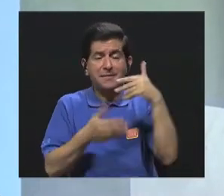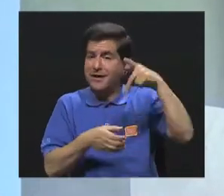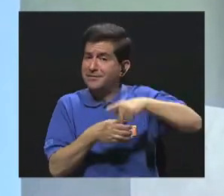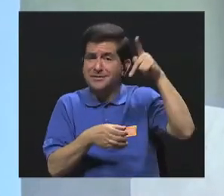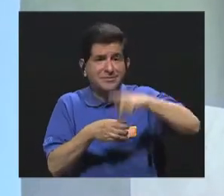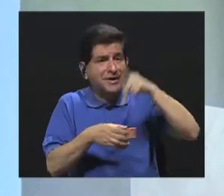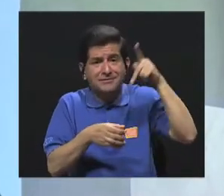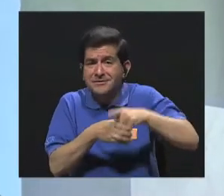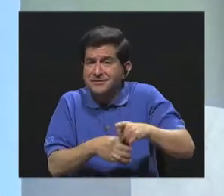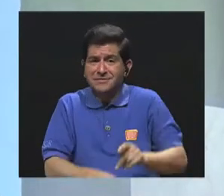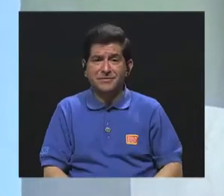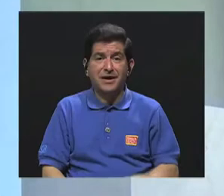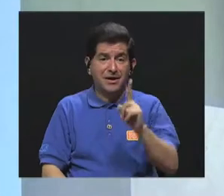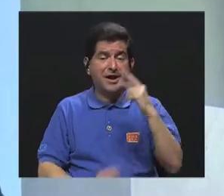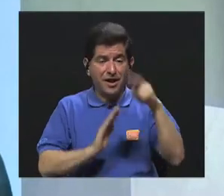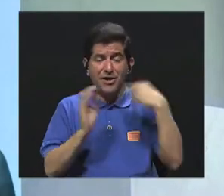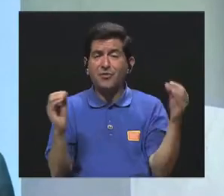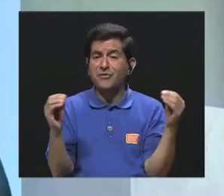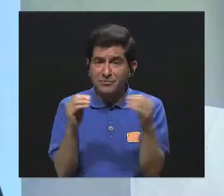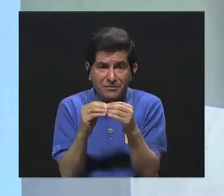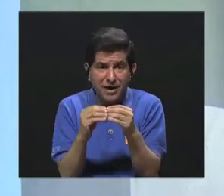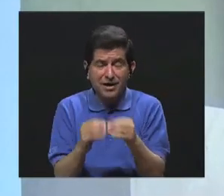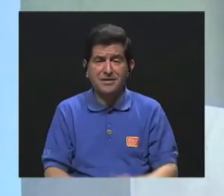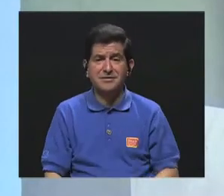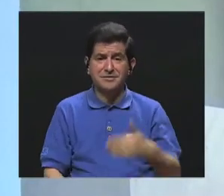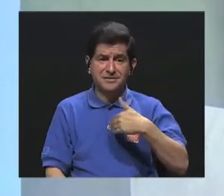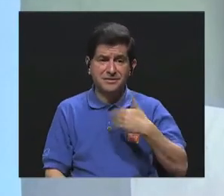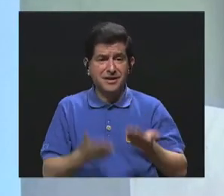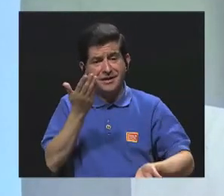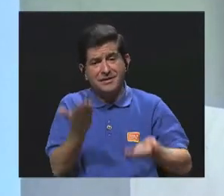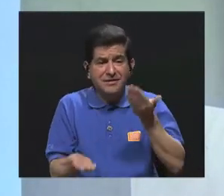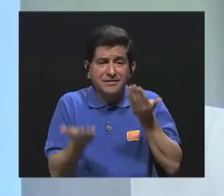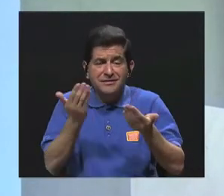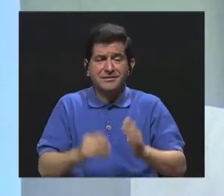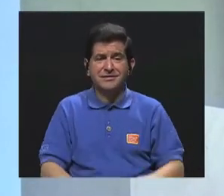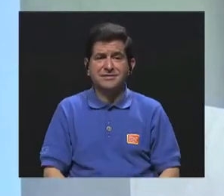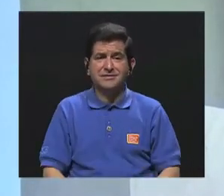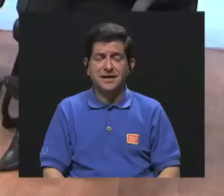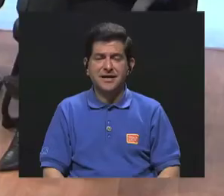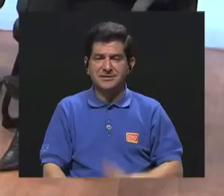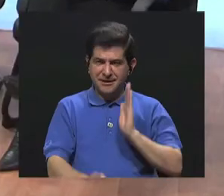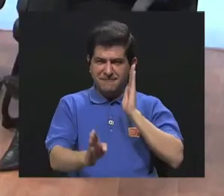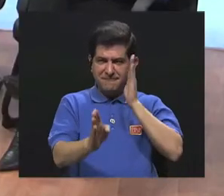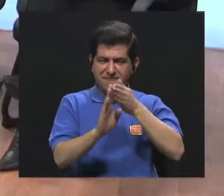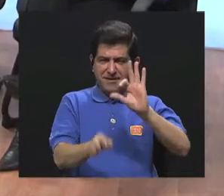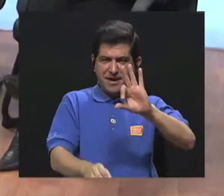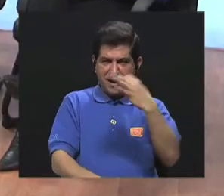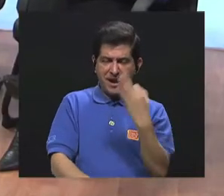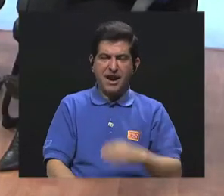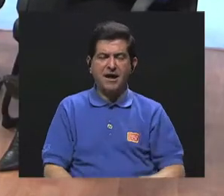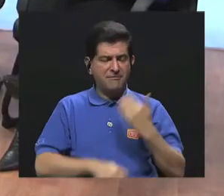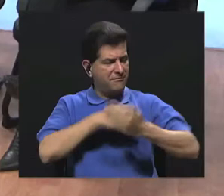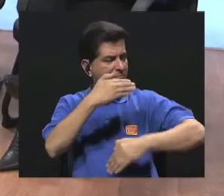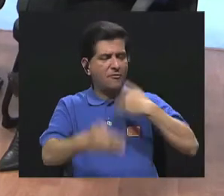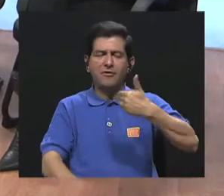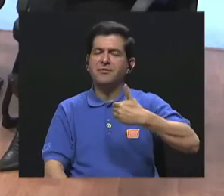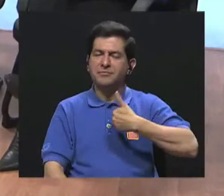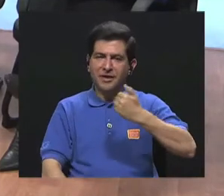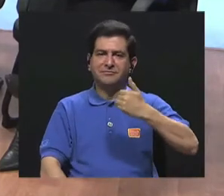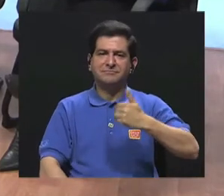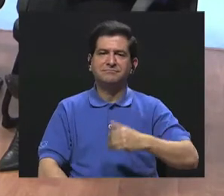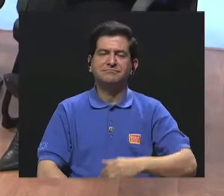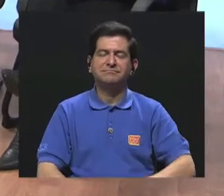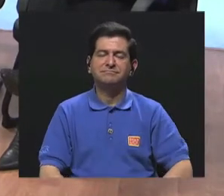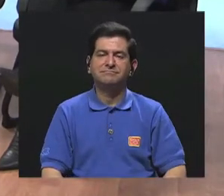y era un personaje más, uh-huh, ¿no? Y también tenía que ver un poco como siendo fieles a la manera en la que había sido el proceso, ¿verdad? Claro.